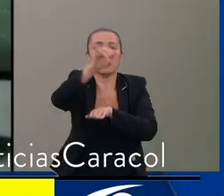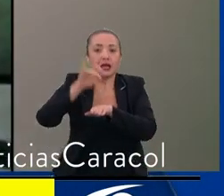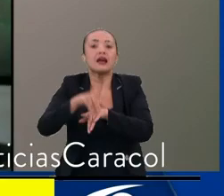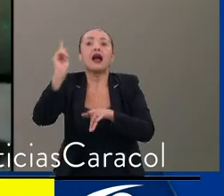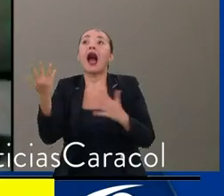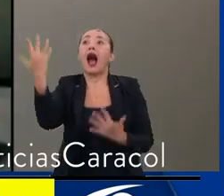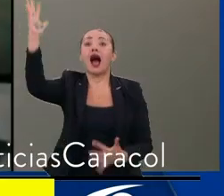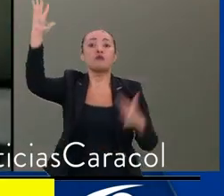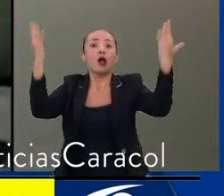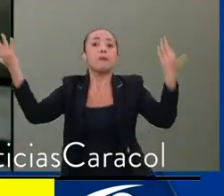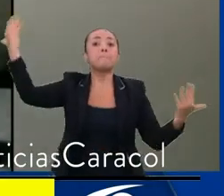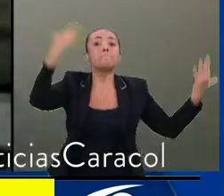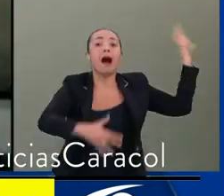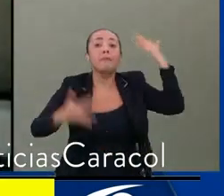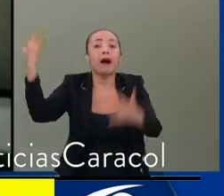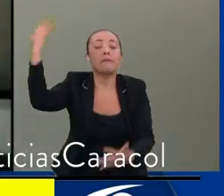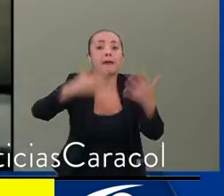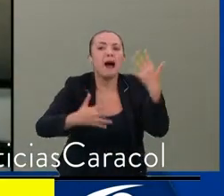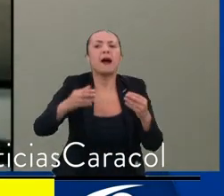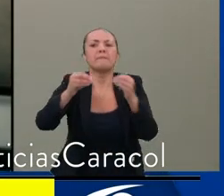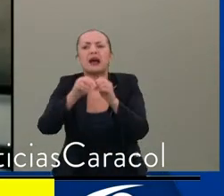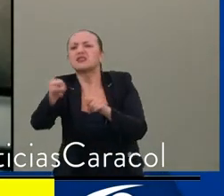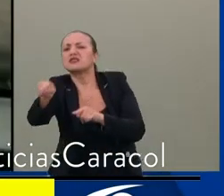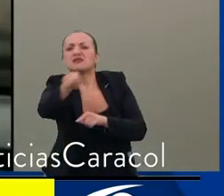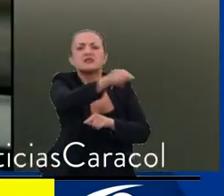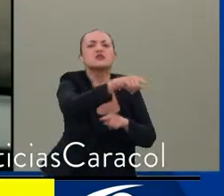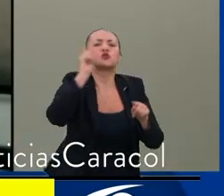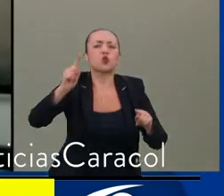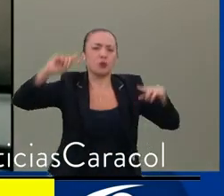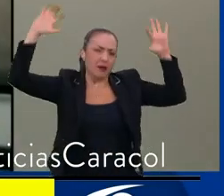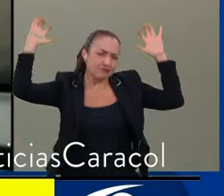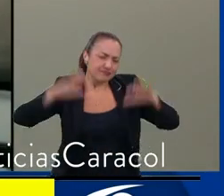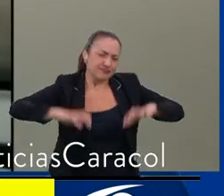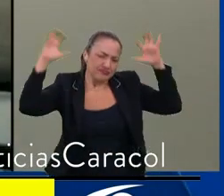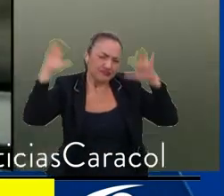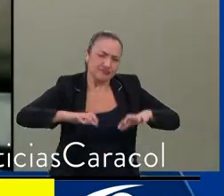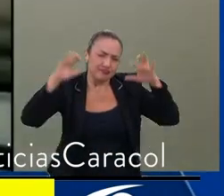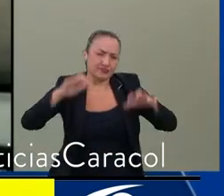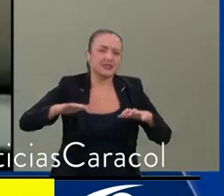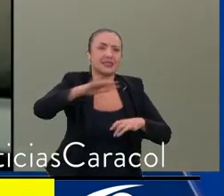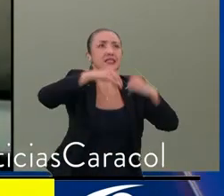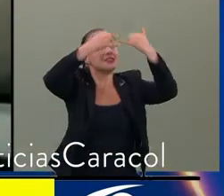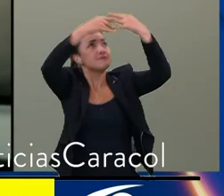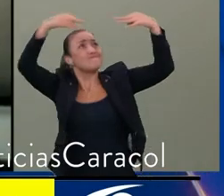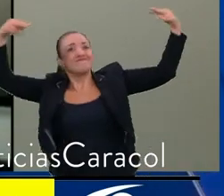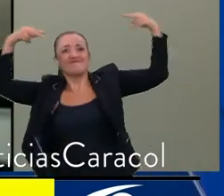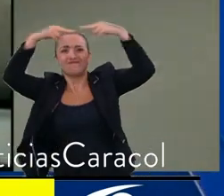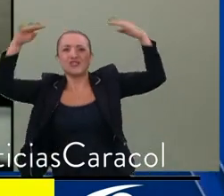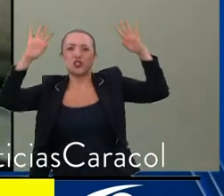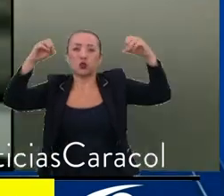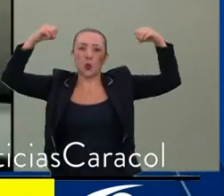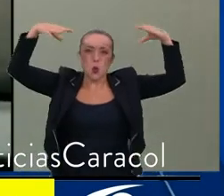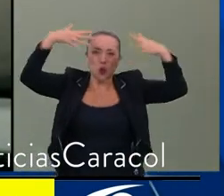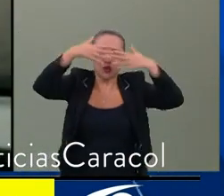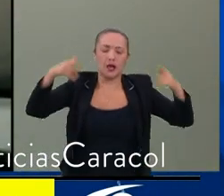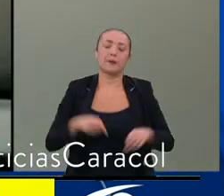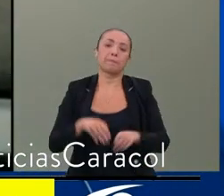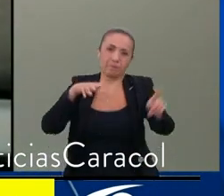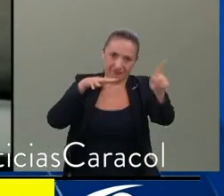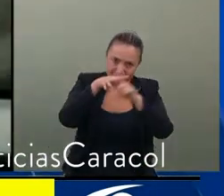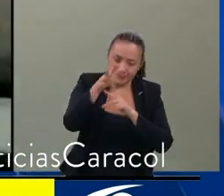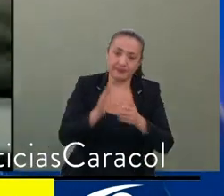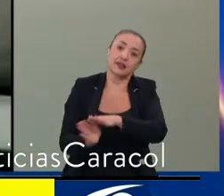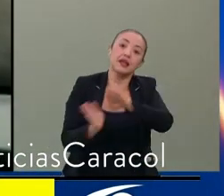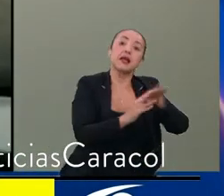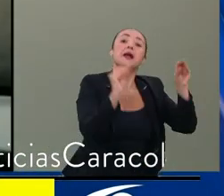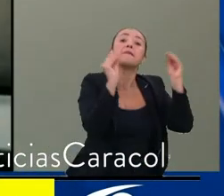caídos y algunos sectores que resultaron afectados precisamente por las fuertes lluvias que afectaron el cableado. También informan las autoridades que algunas